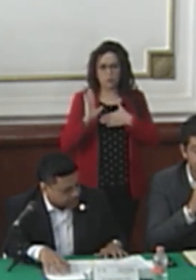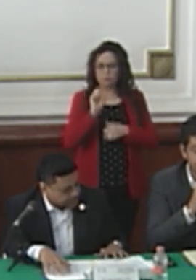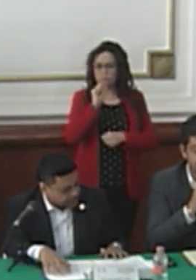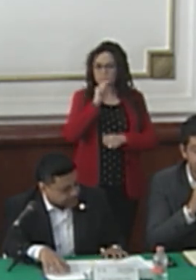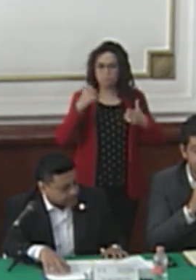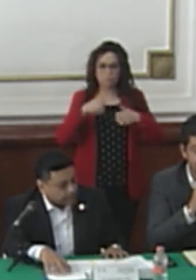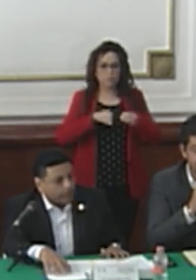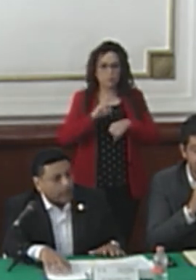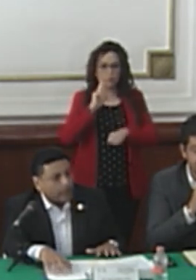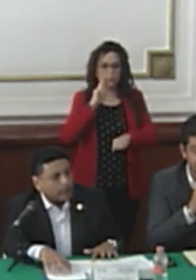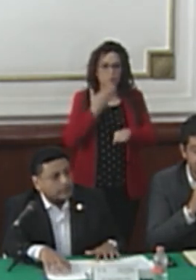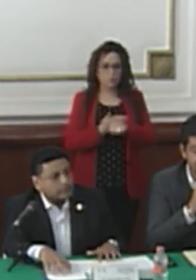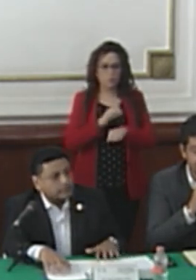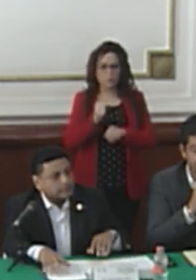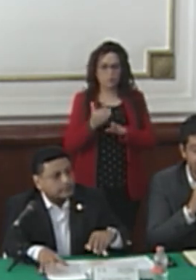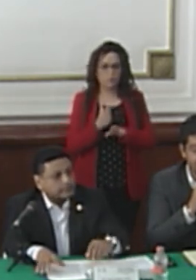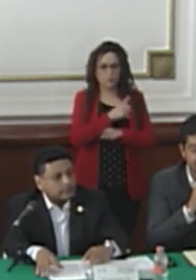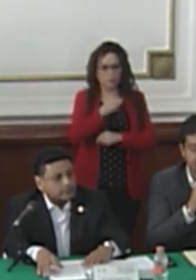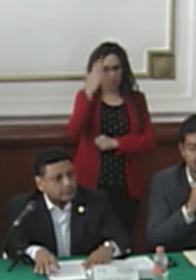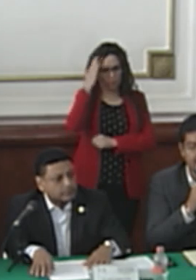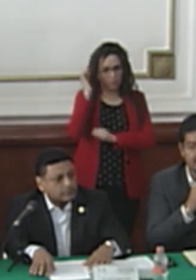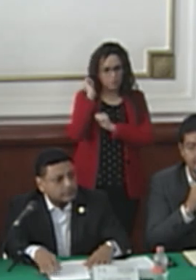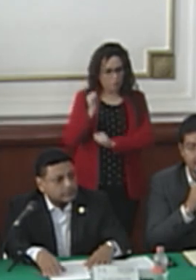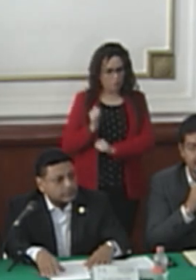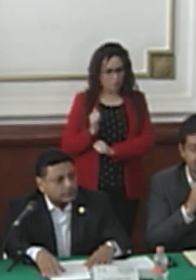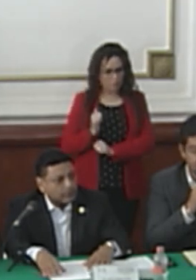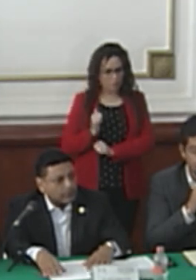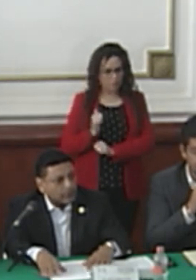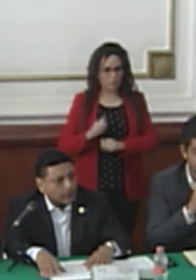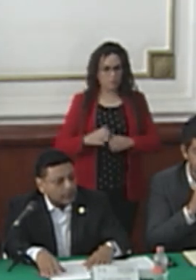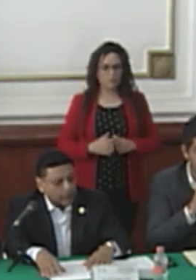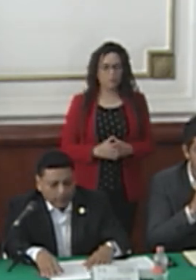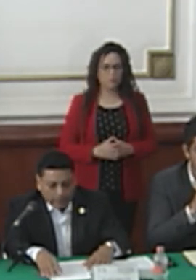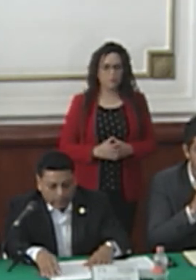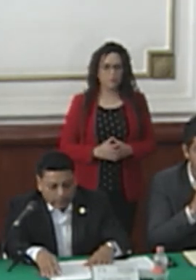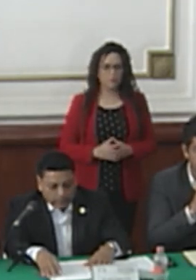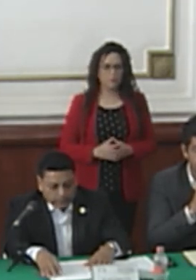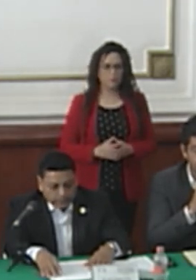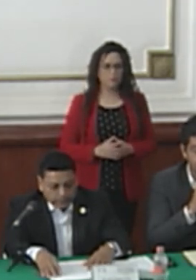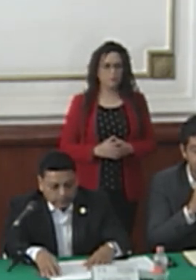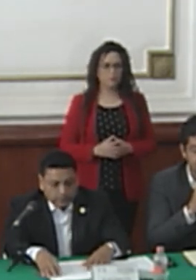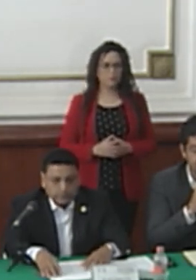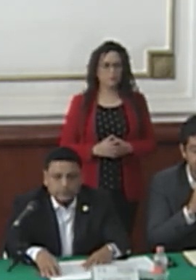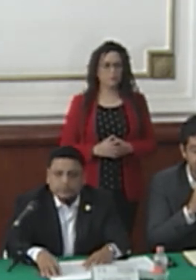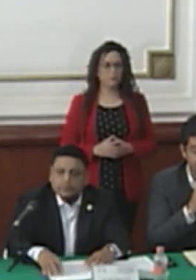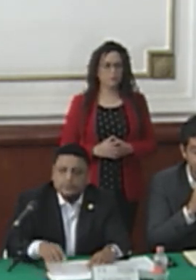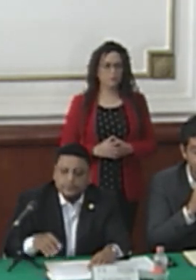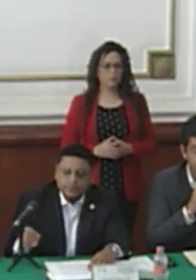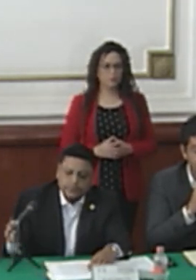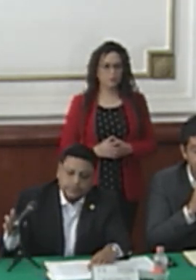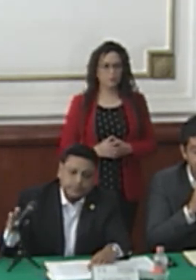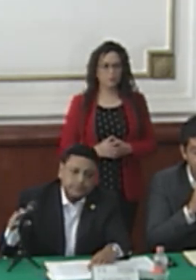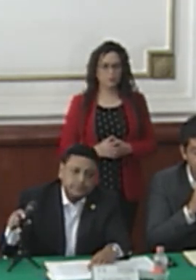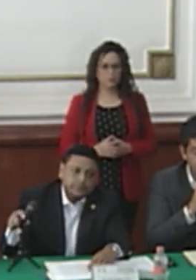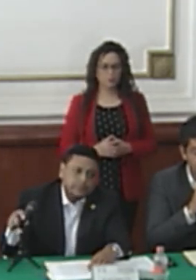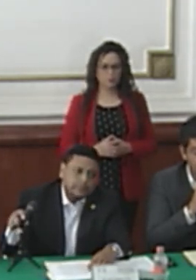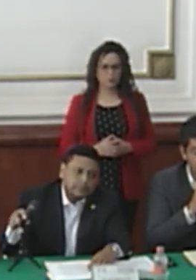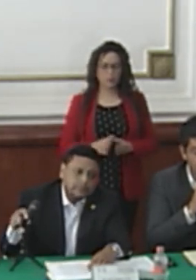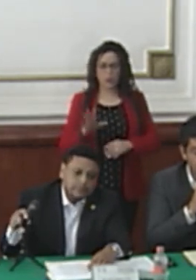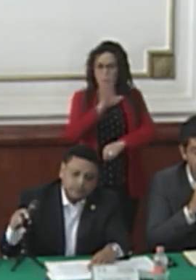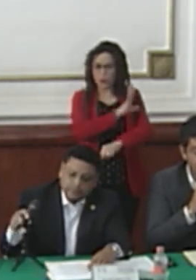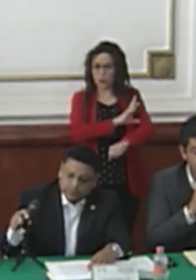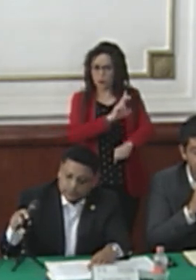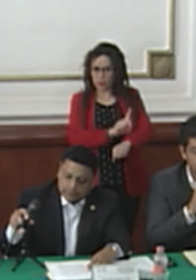comisiones en las que esté asignada la persona diputada titular. Por lo anterior, sin excepción, el coordinador